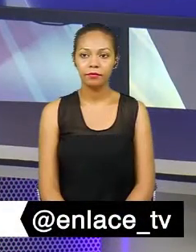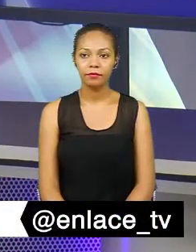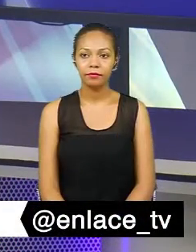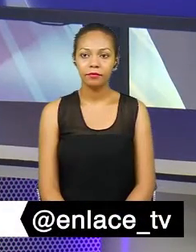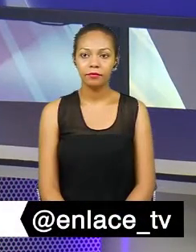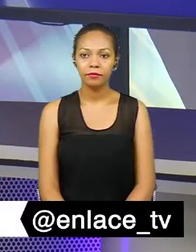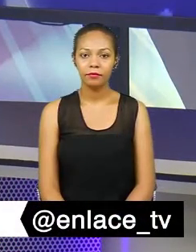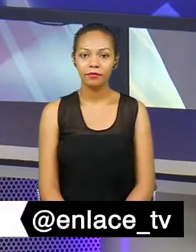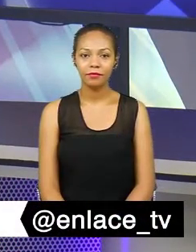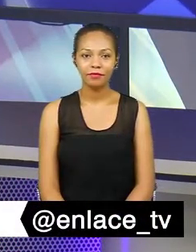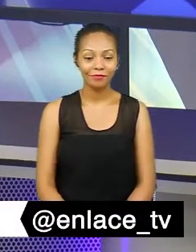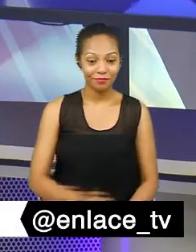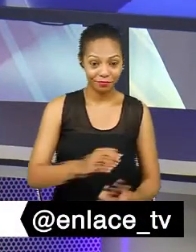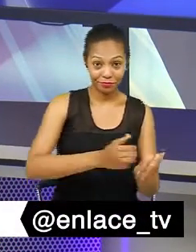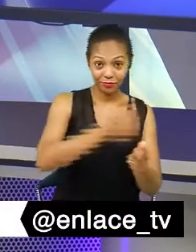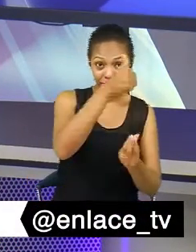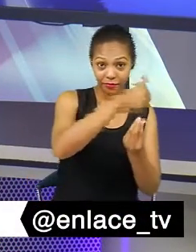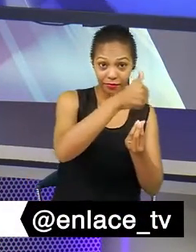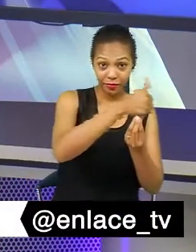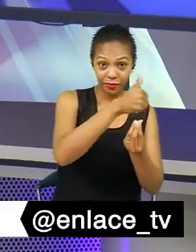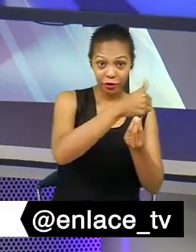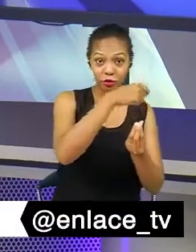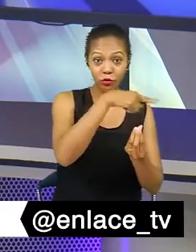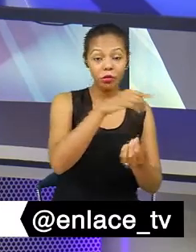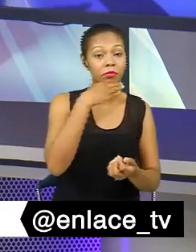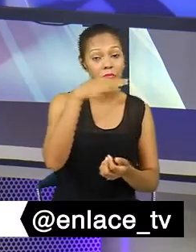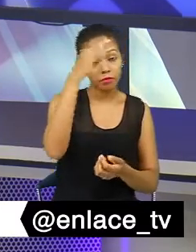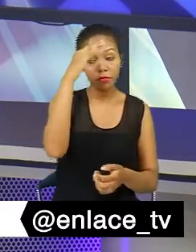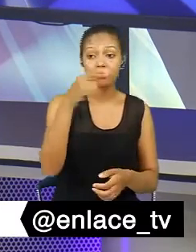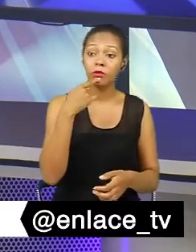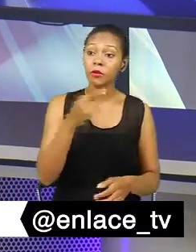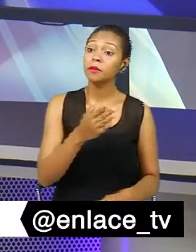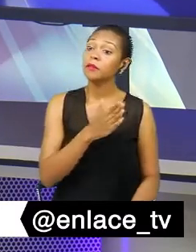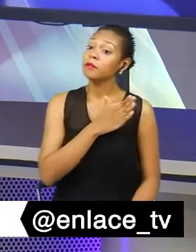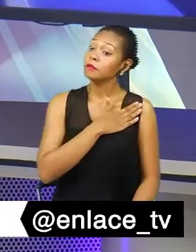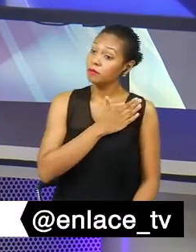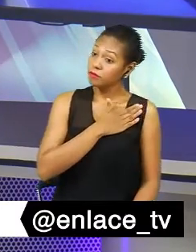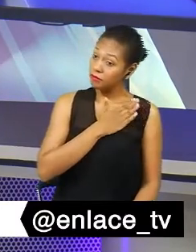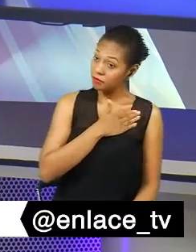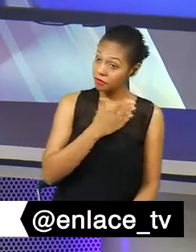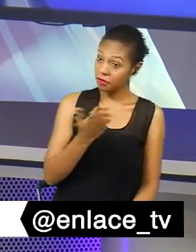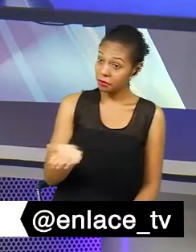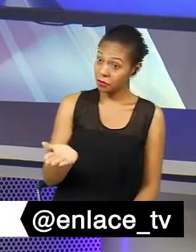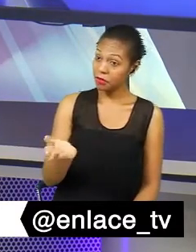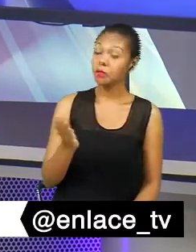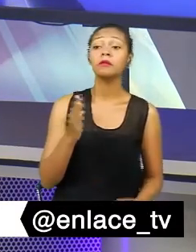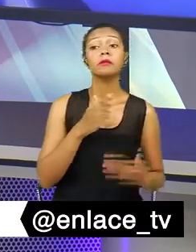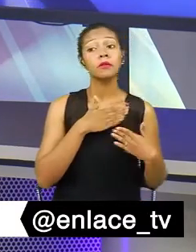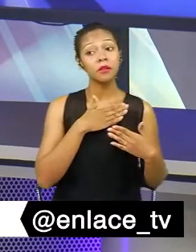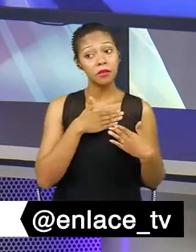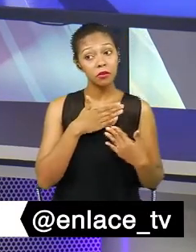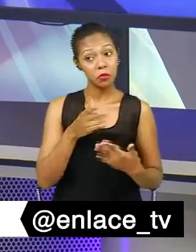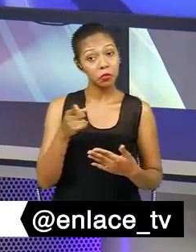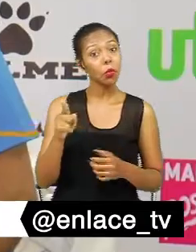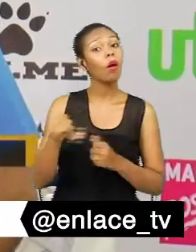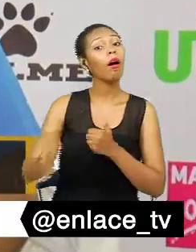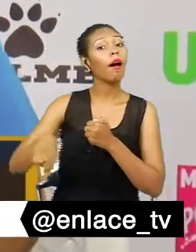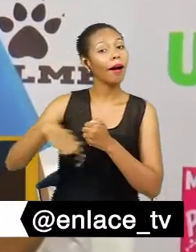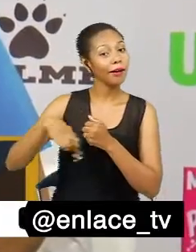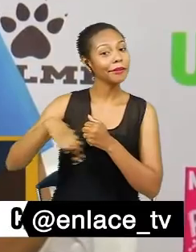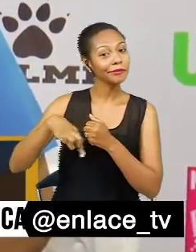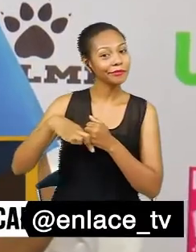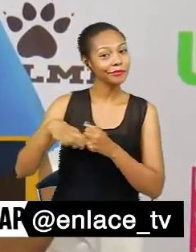Leonel Álvarez, director técnico del Rojo de la Montaña, aplaudió la actuación de Alianza Petrolera en el estadio Daniel Villa Zapata. El profesor